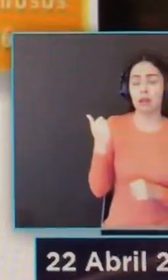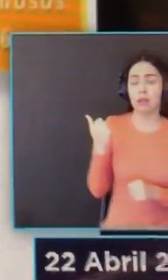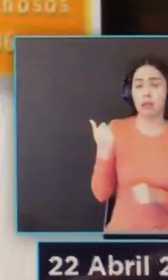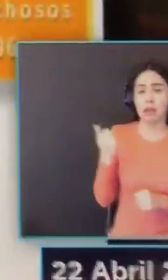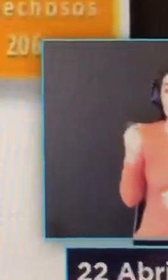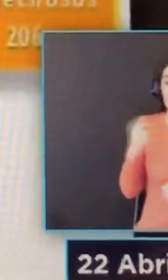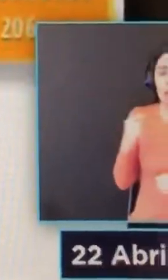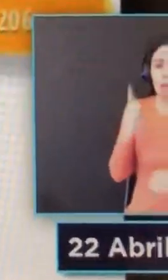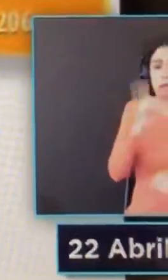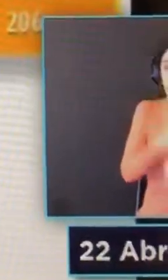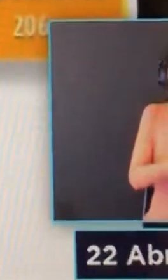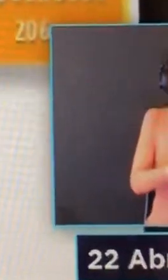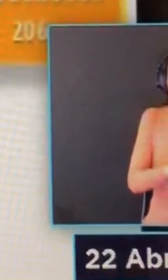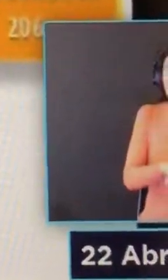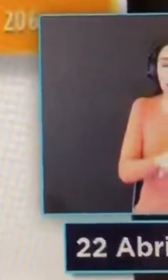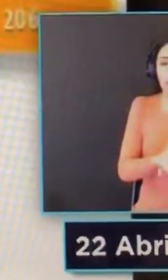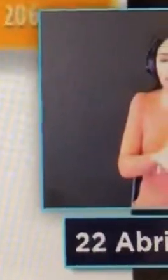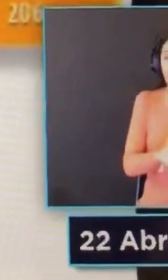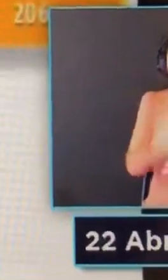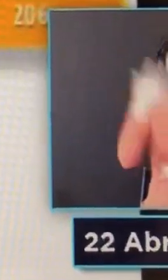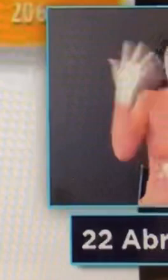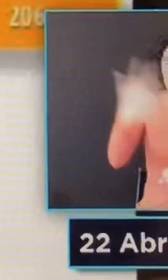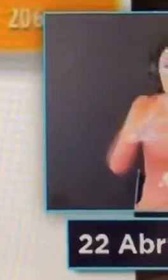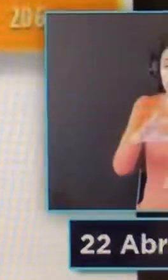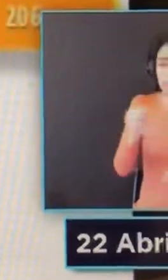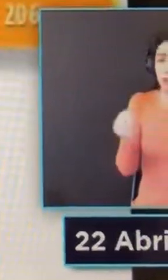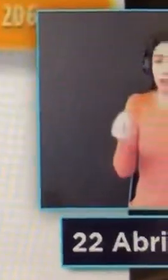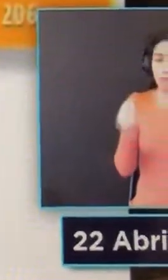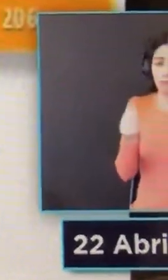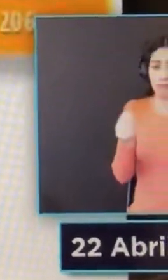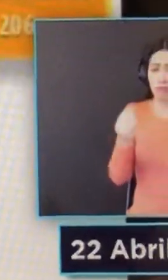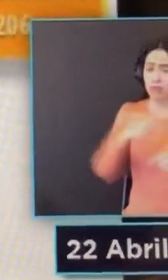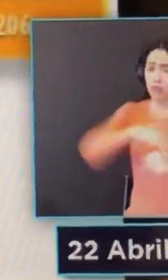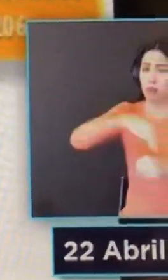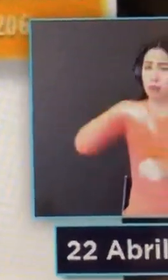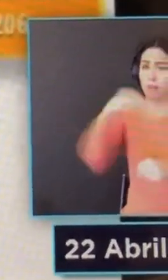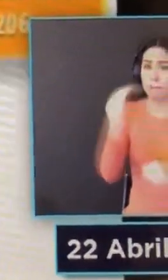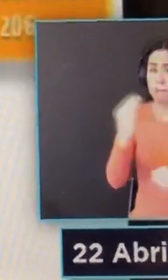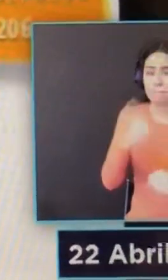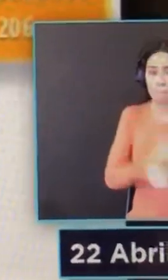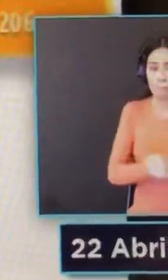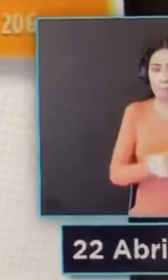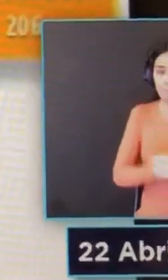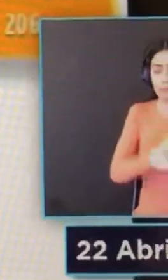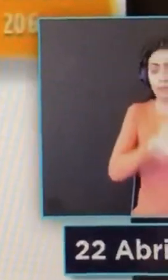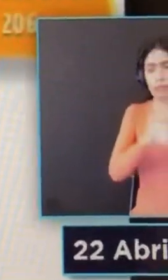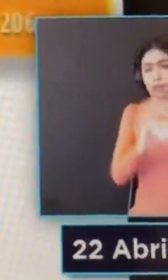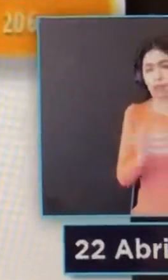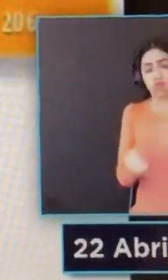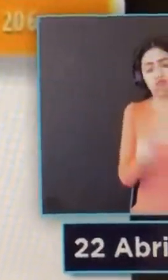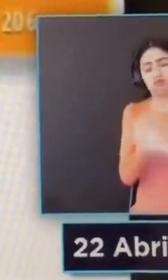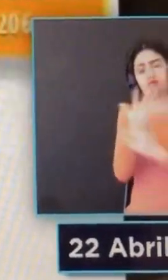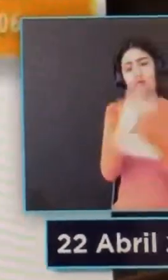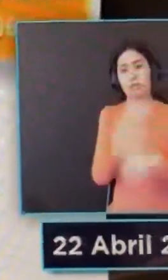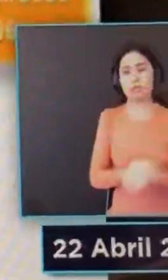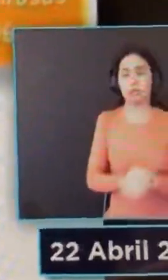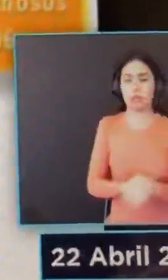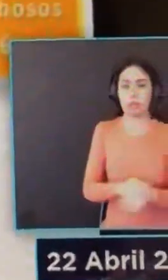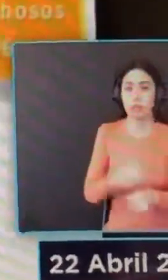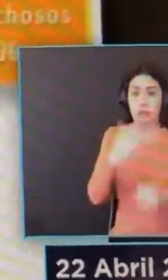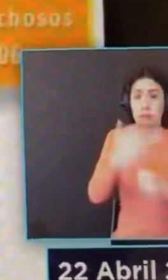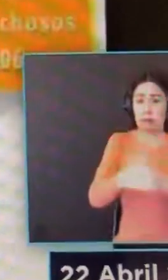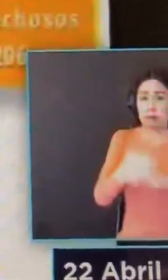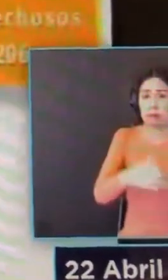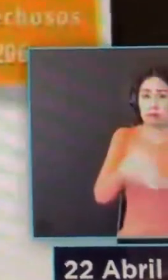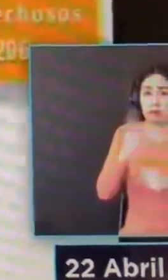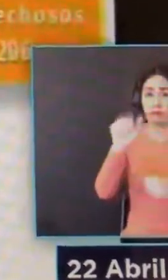de días con decenas de casos positivos confirmados nuevos, dado también la fase en la que nos encontramos, que ya